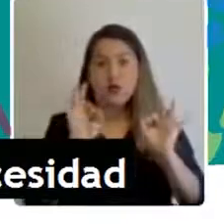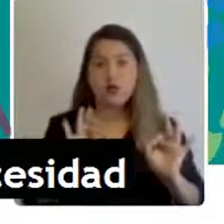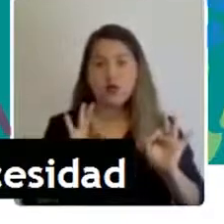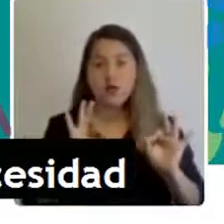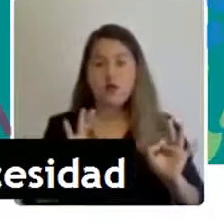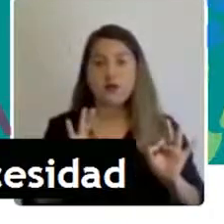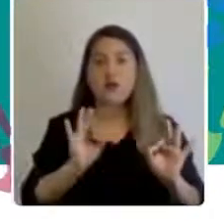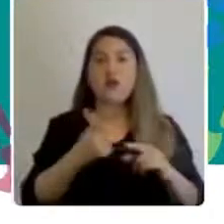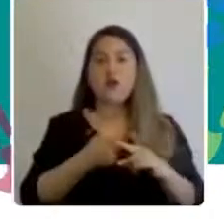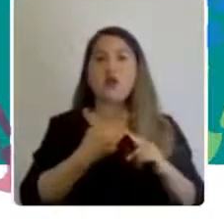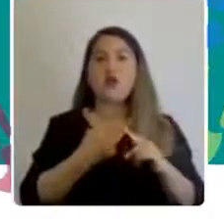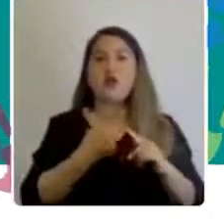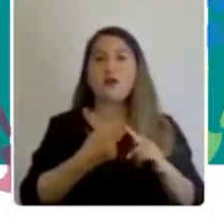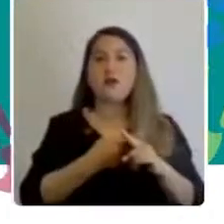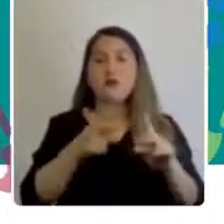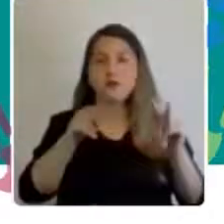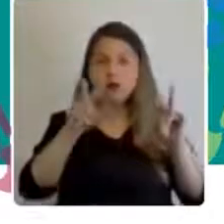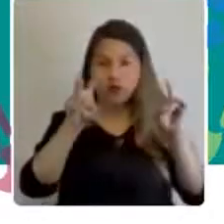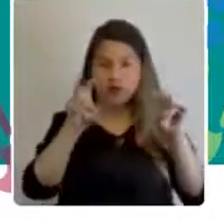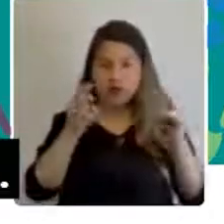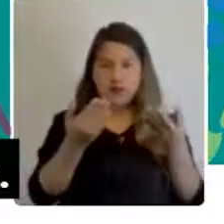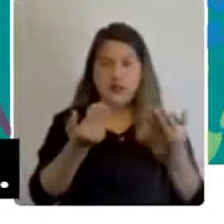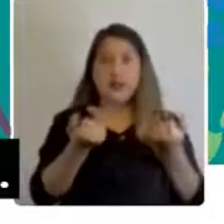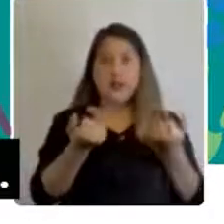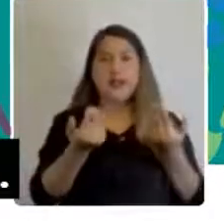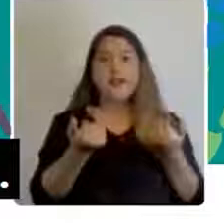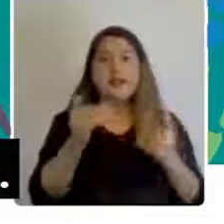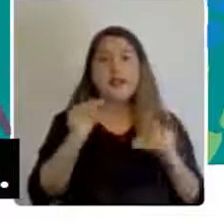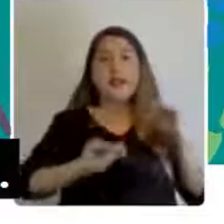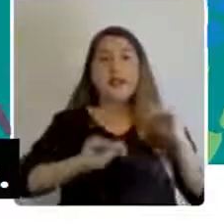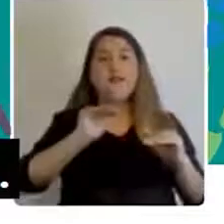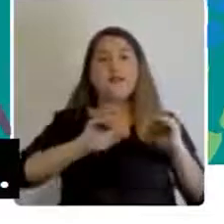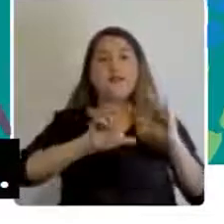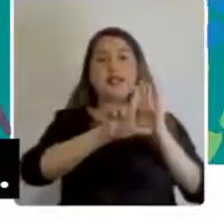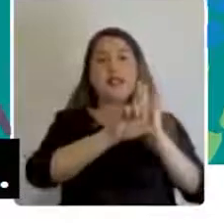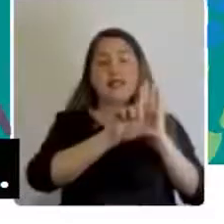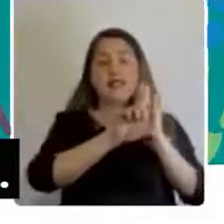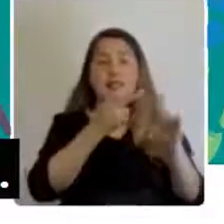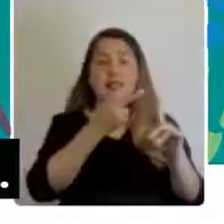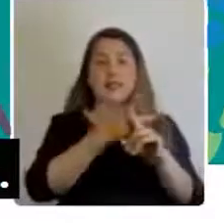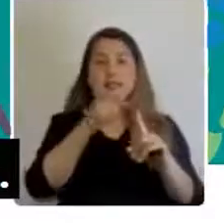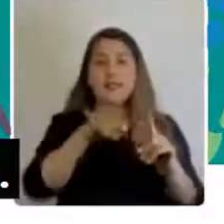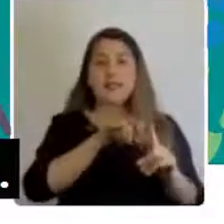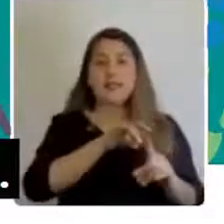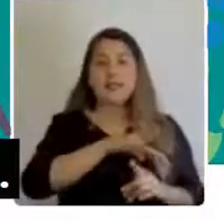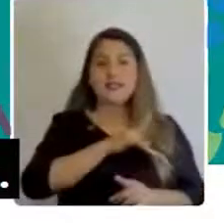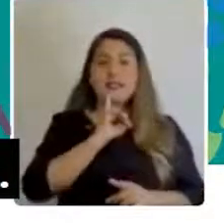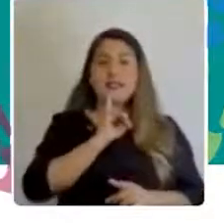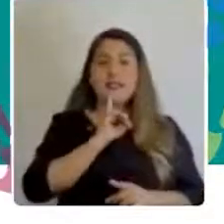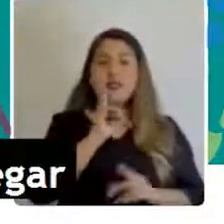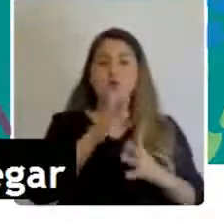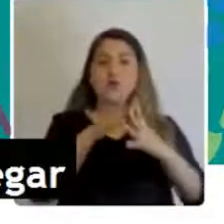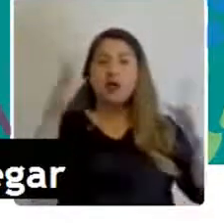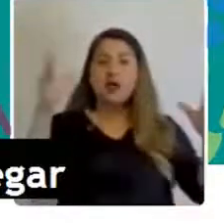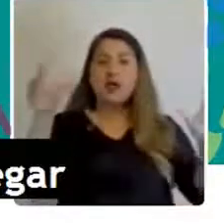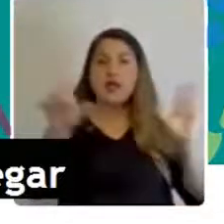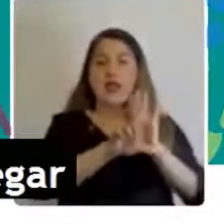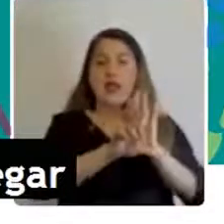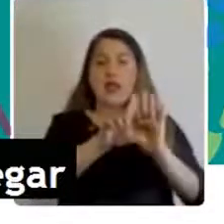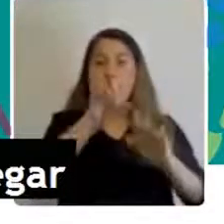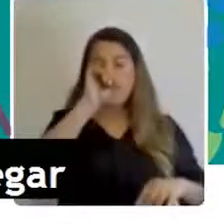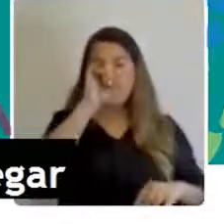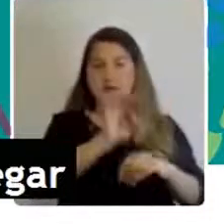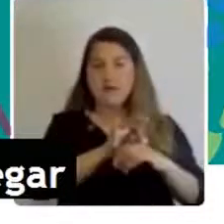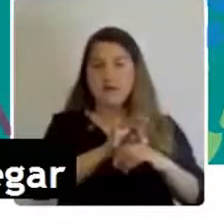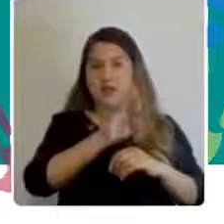de la necesidad a veces legalista que tenemos en Chile de tener una gran ley de enfermedades raras. Entonces la pregunta